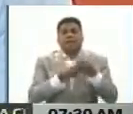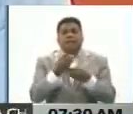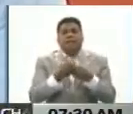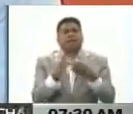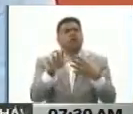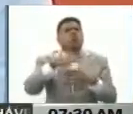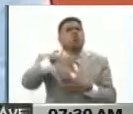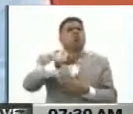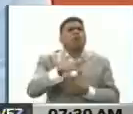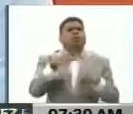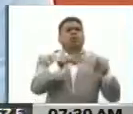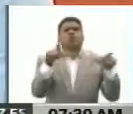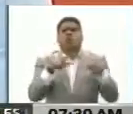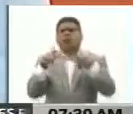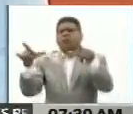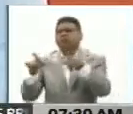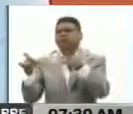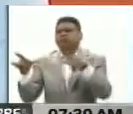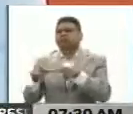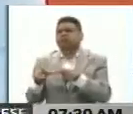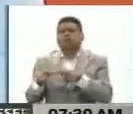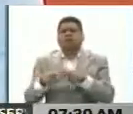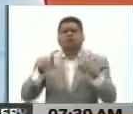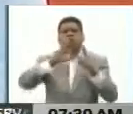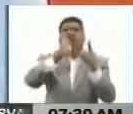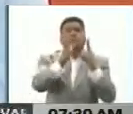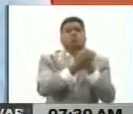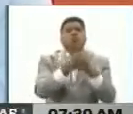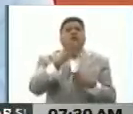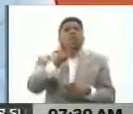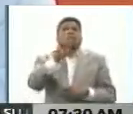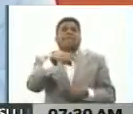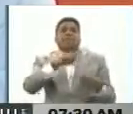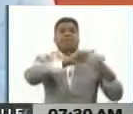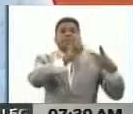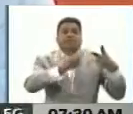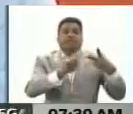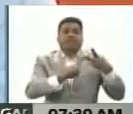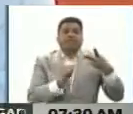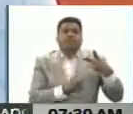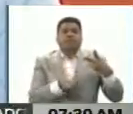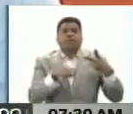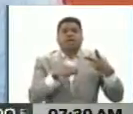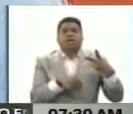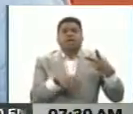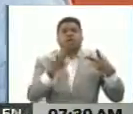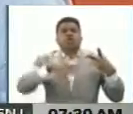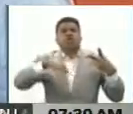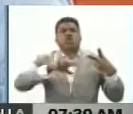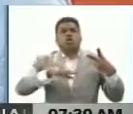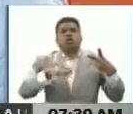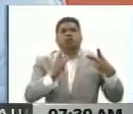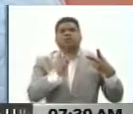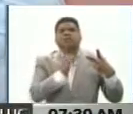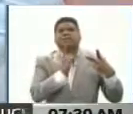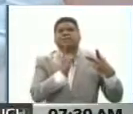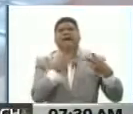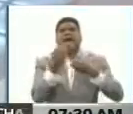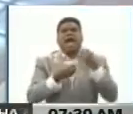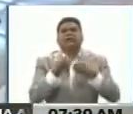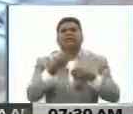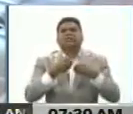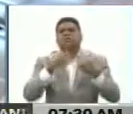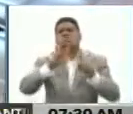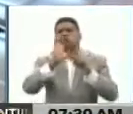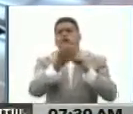culturales, programas culturales y de los puntos de cultura, por llamarlos de alguna manera. Me refiero a cultores, a cultoras, a agrupaciones